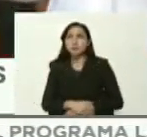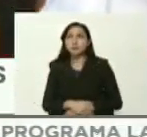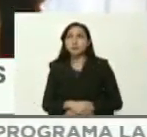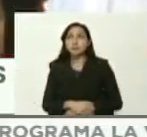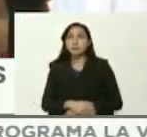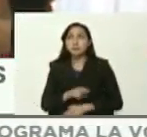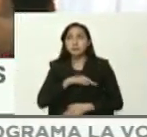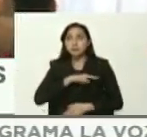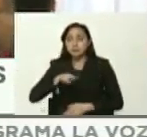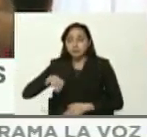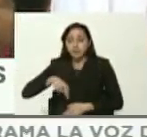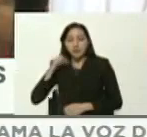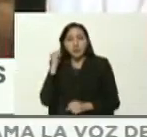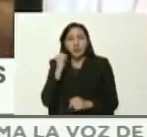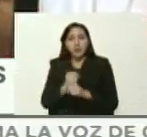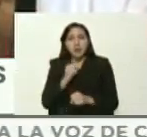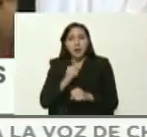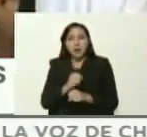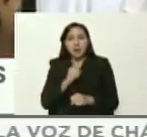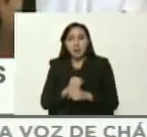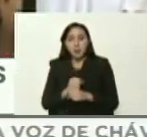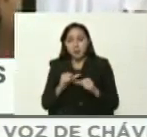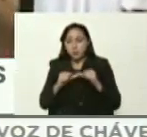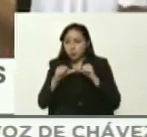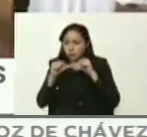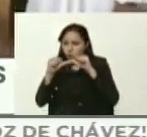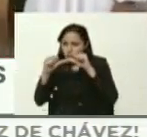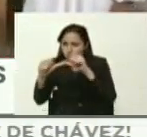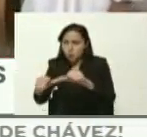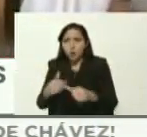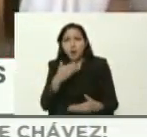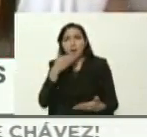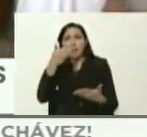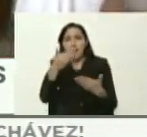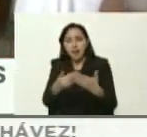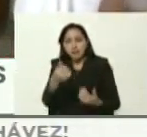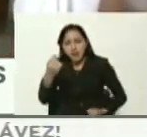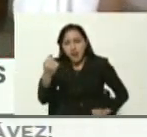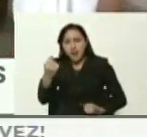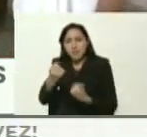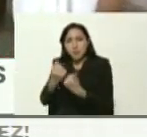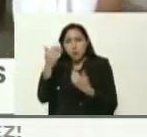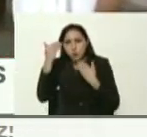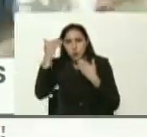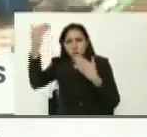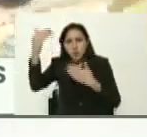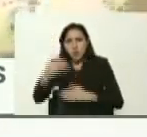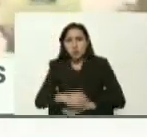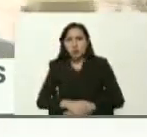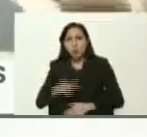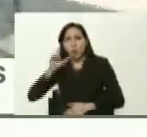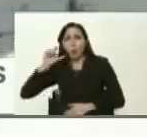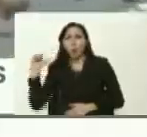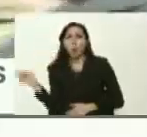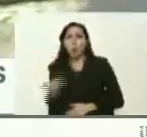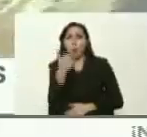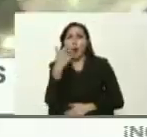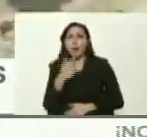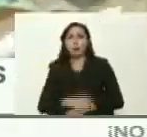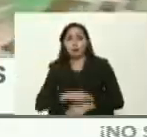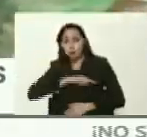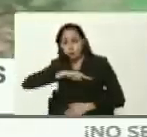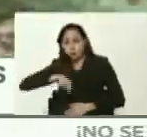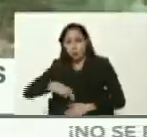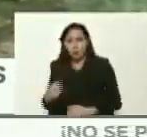estamos trabajando, al trabajo nada ni nadie le gana, presidente. Gracias por su apoyo. Un saludo desde Chaguarama. Vamos a seguir